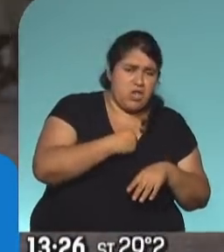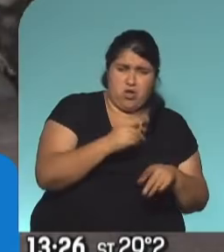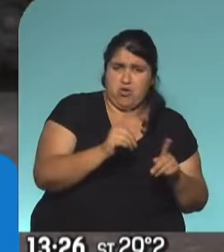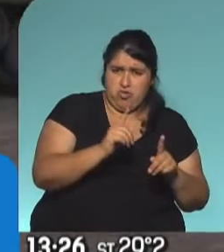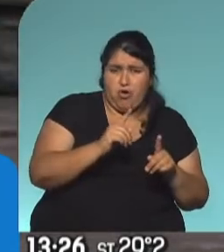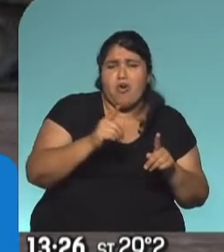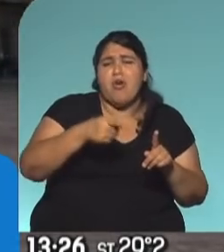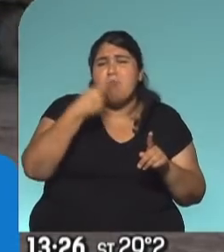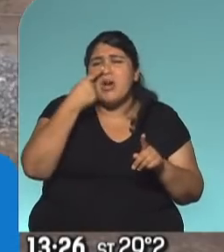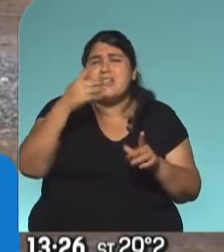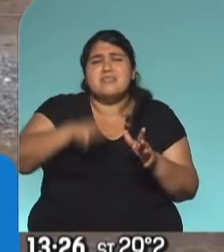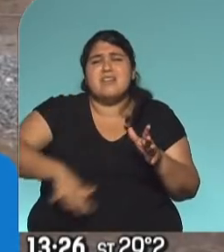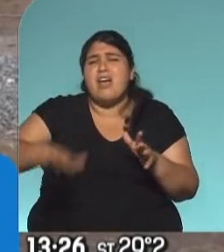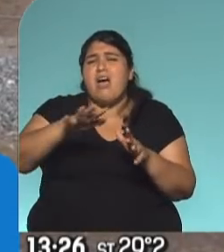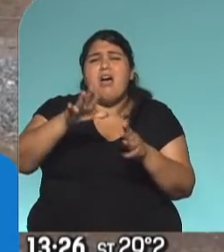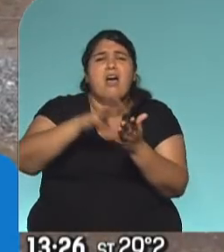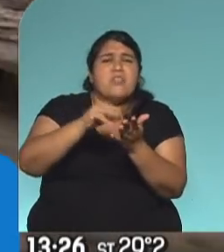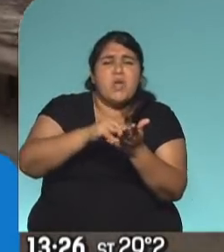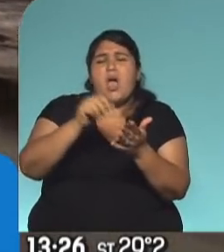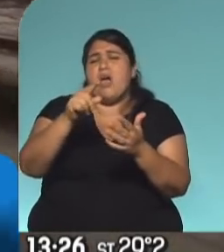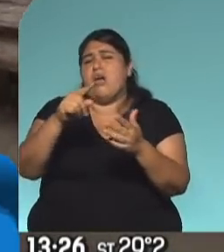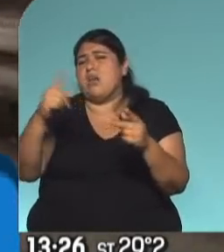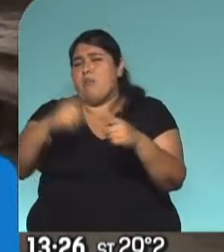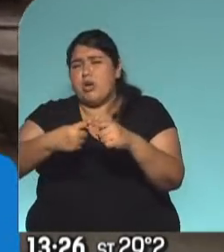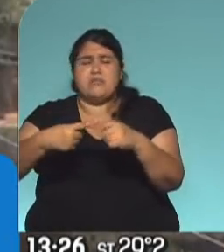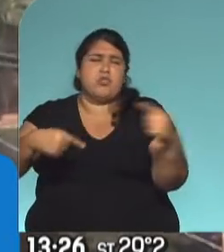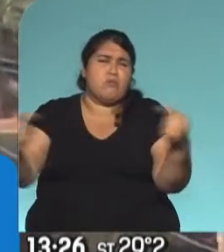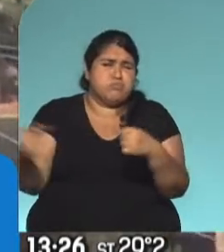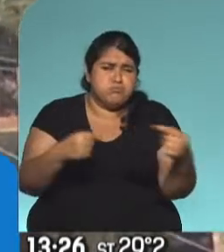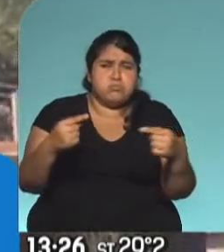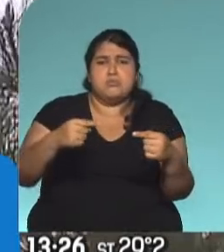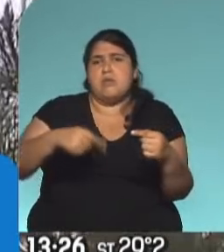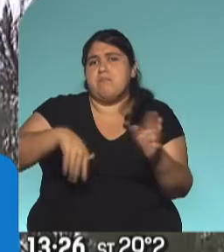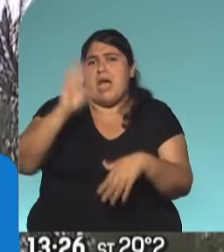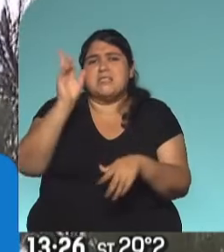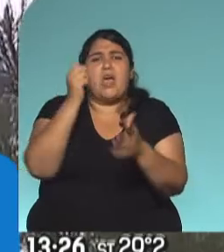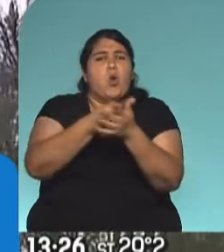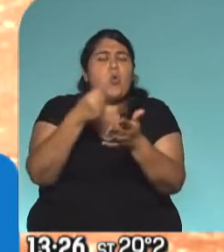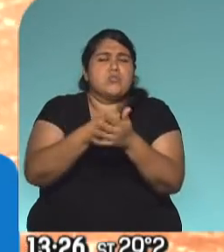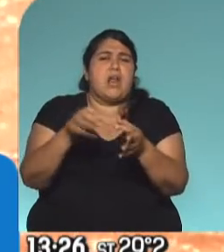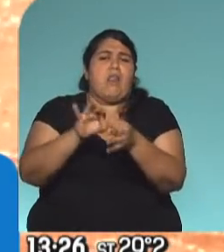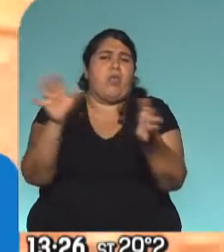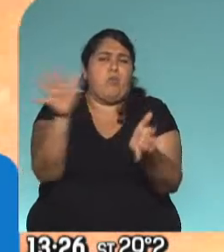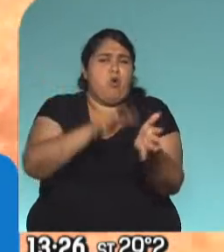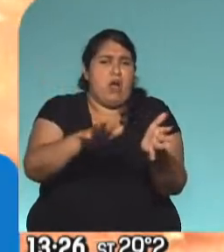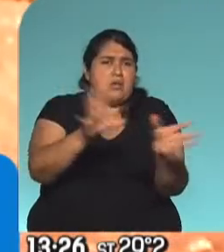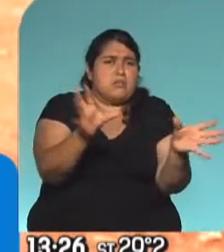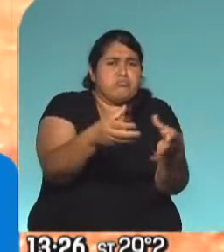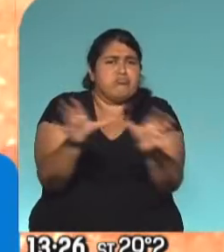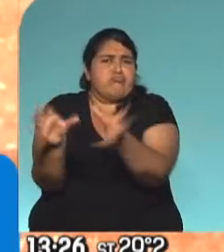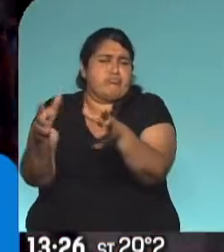por intereses geopolíticos que enfrentan a países que luchan por la hegemonía regional en todos los frentes a su